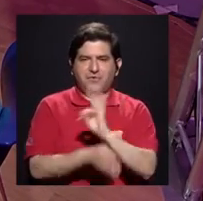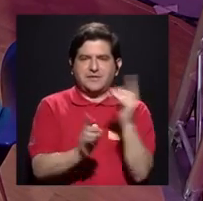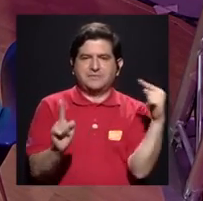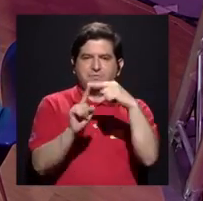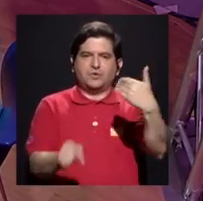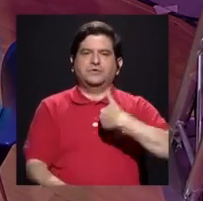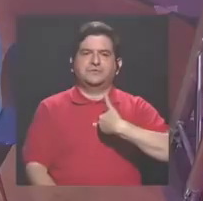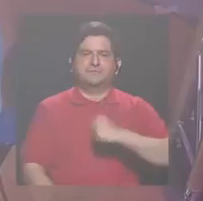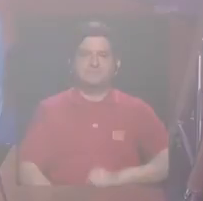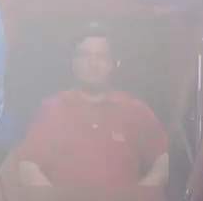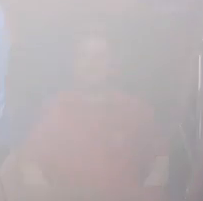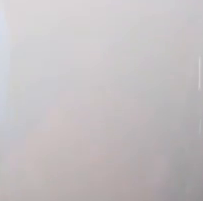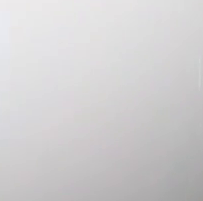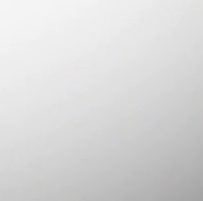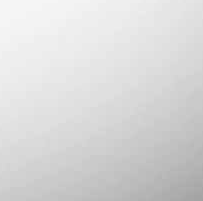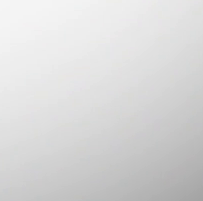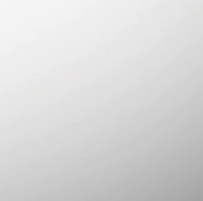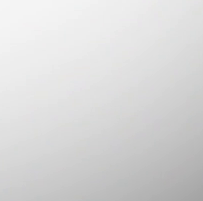con sentido